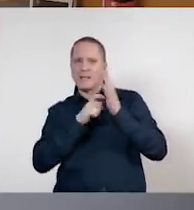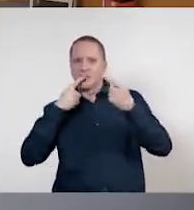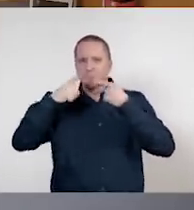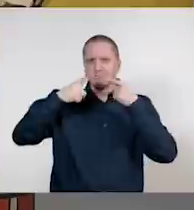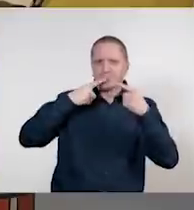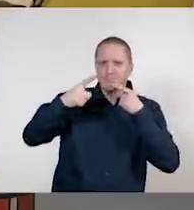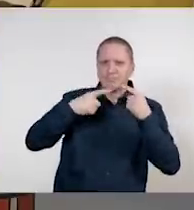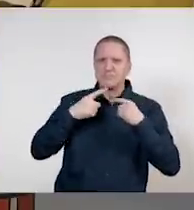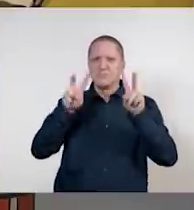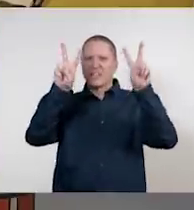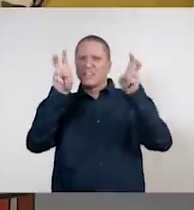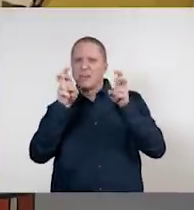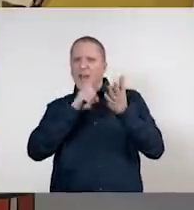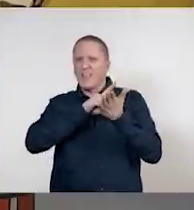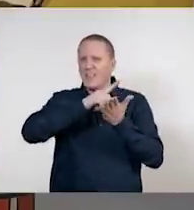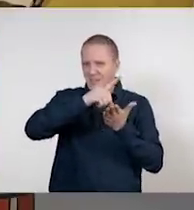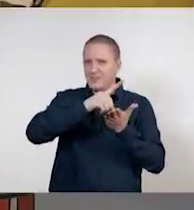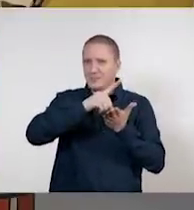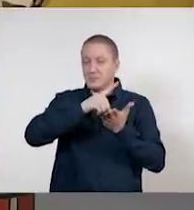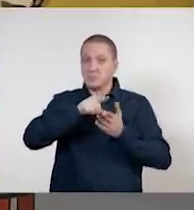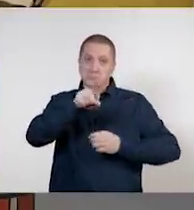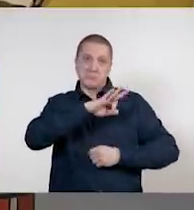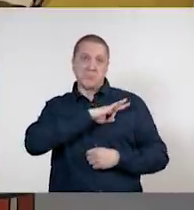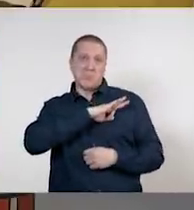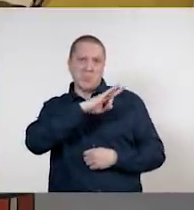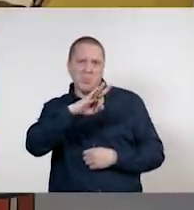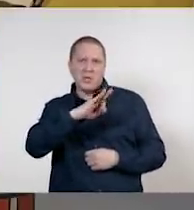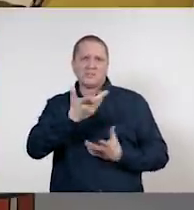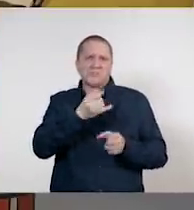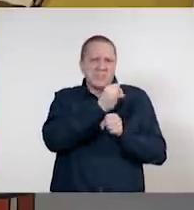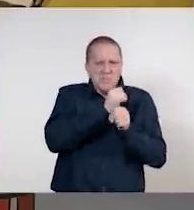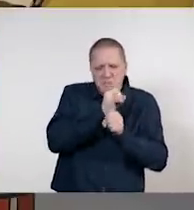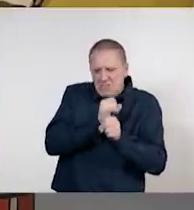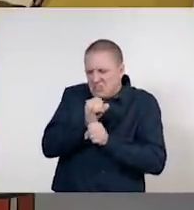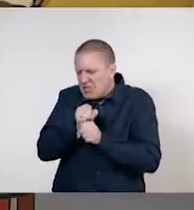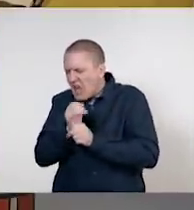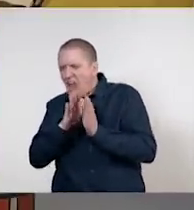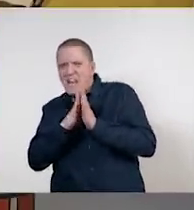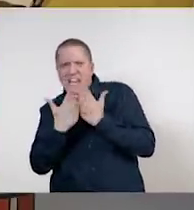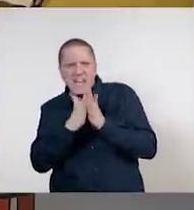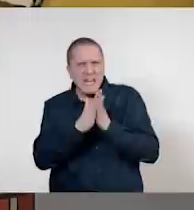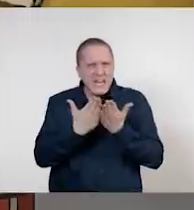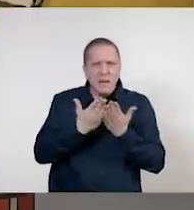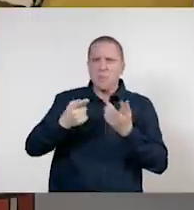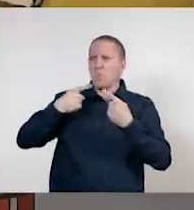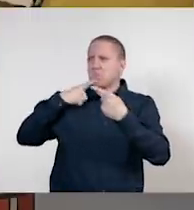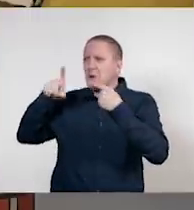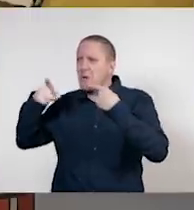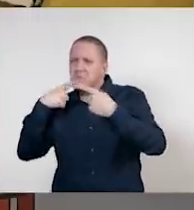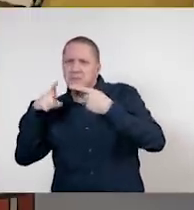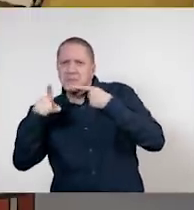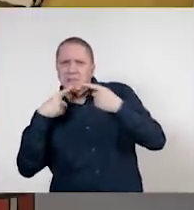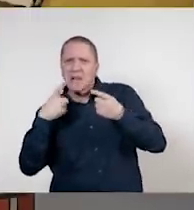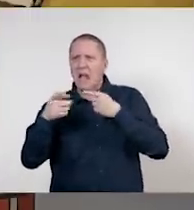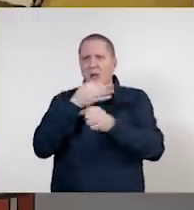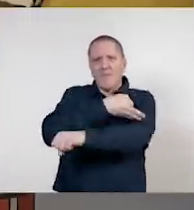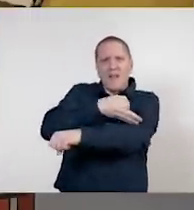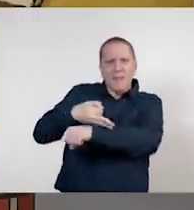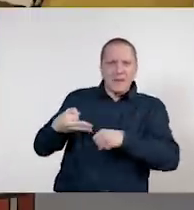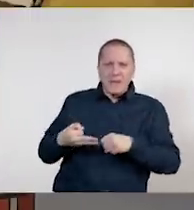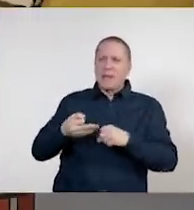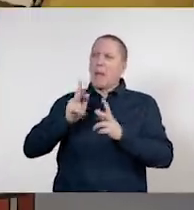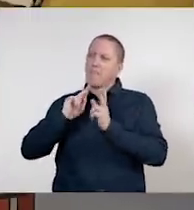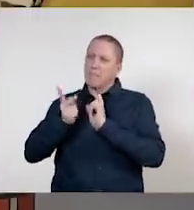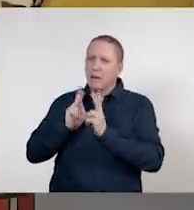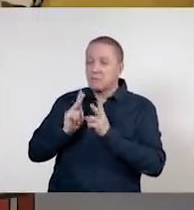nuestros derechos. Y si te es posible, recuerda consultar otros libros, platicar, comentar el